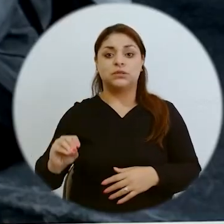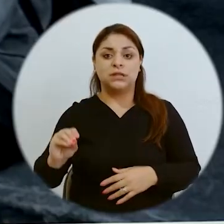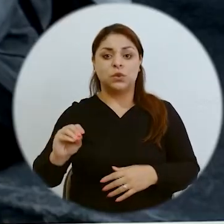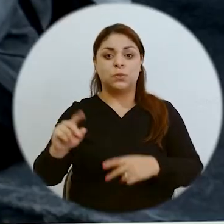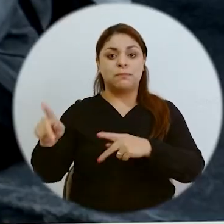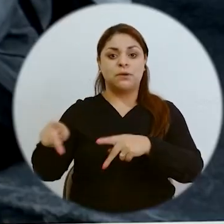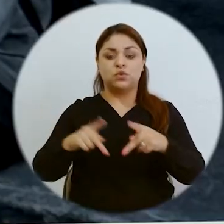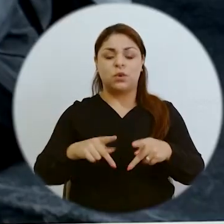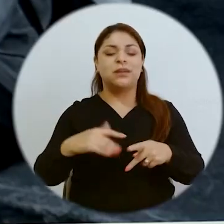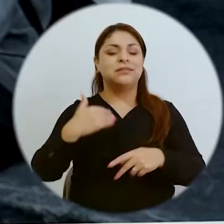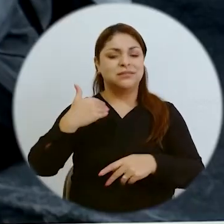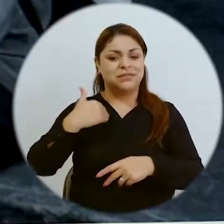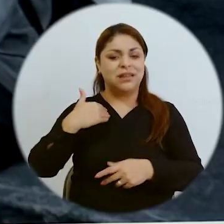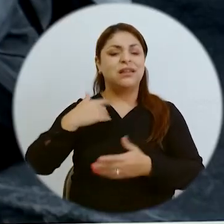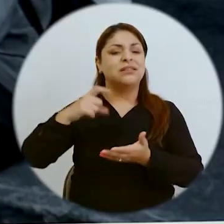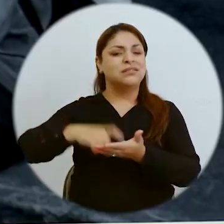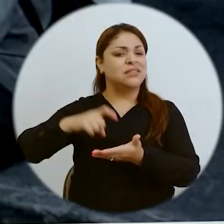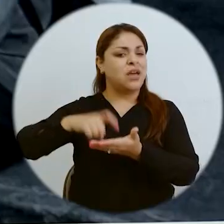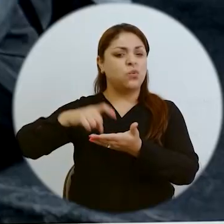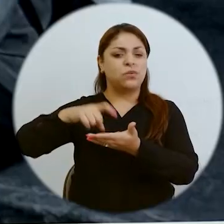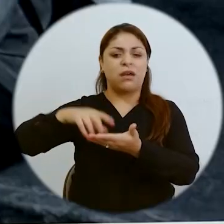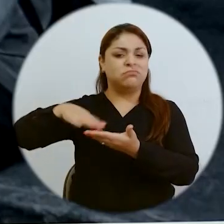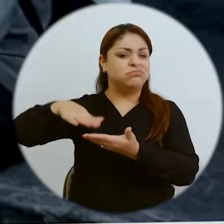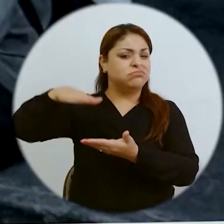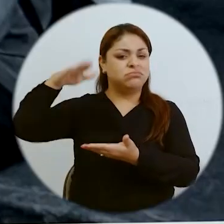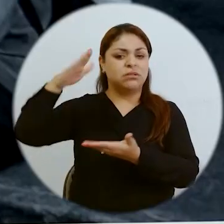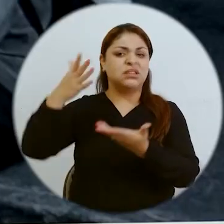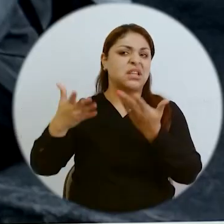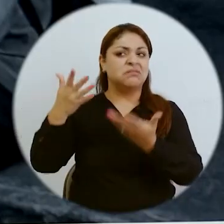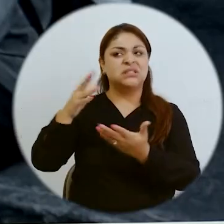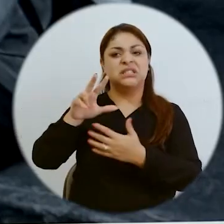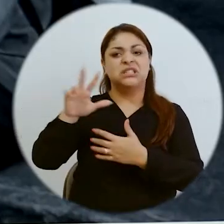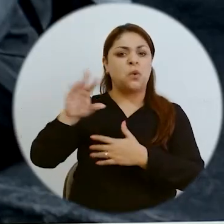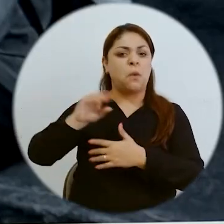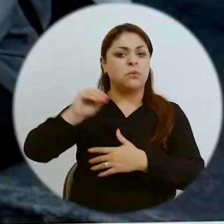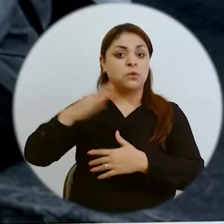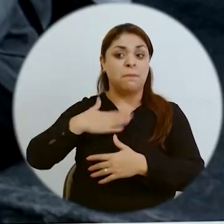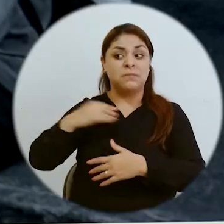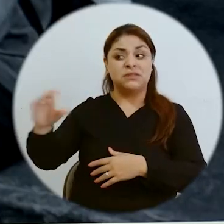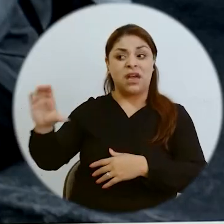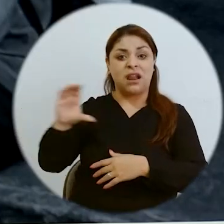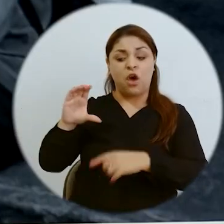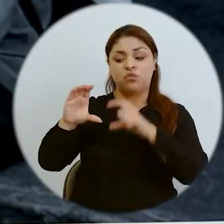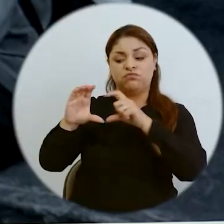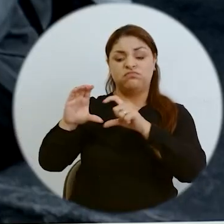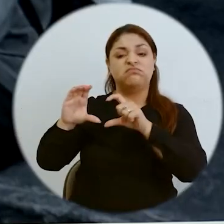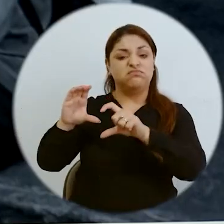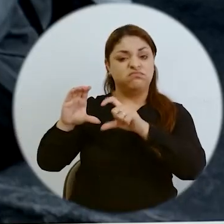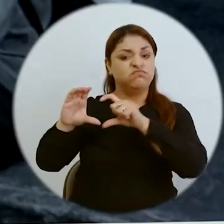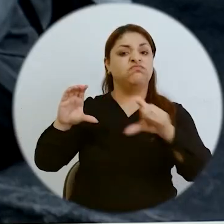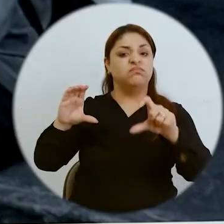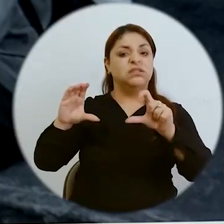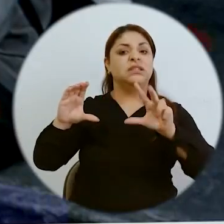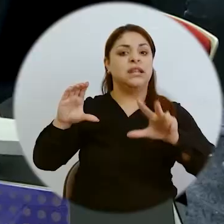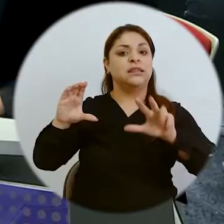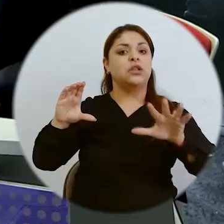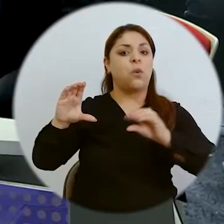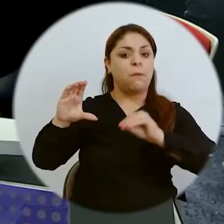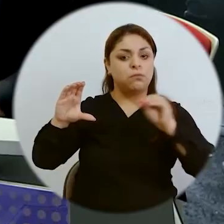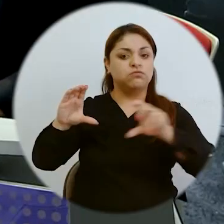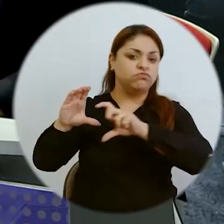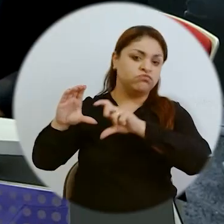con todos los problemas de seguridad que esto involucra. A mí me llama la atención